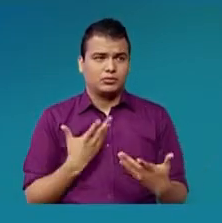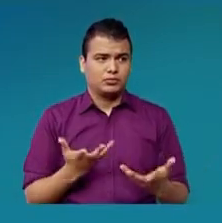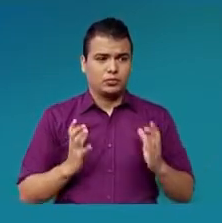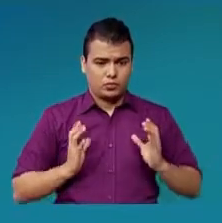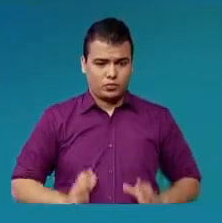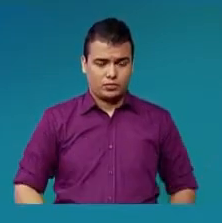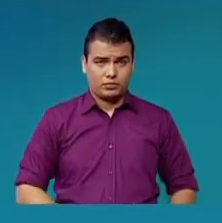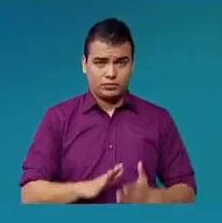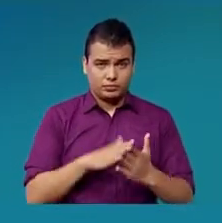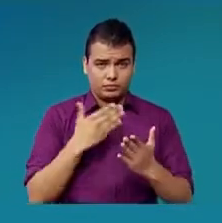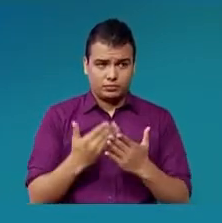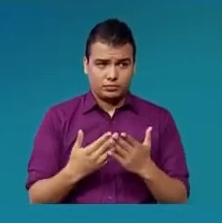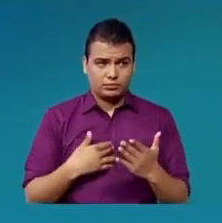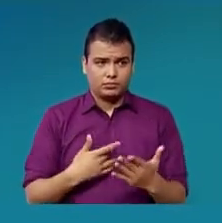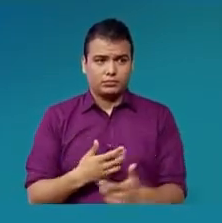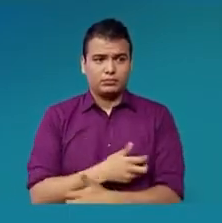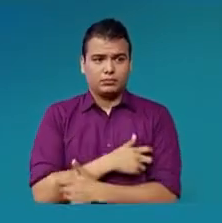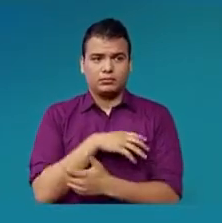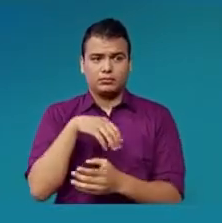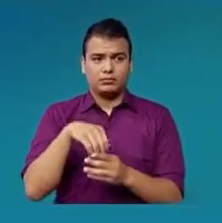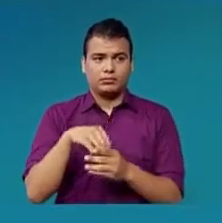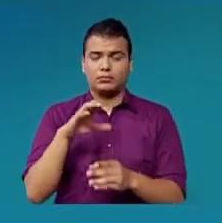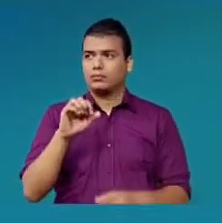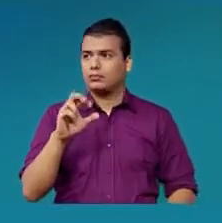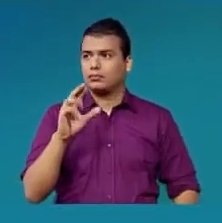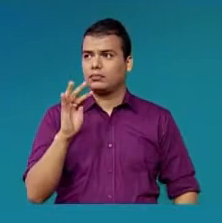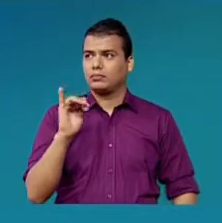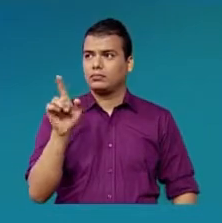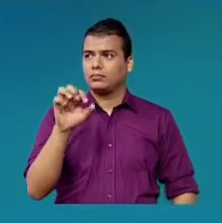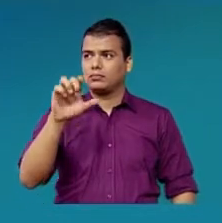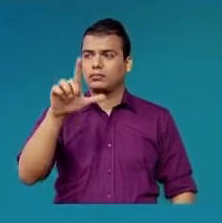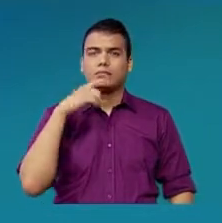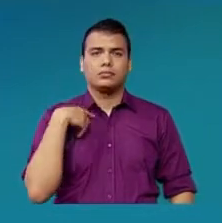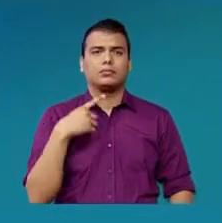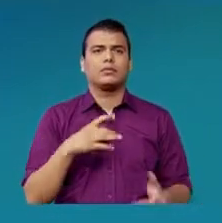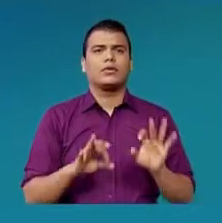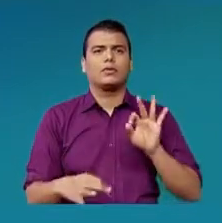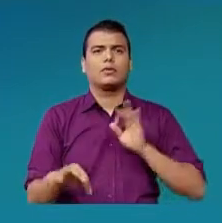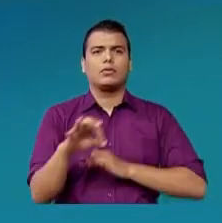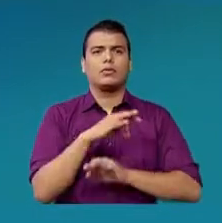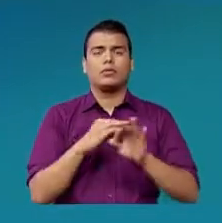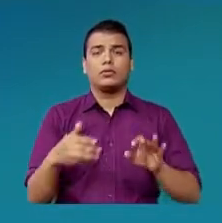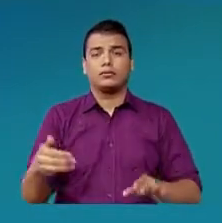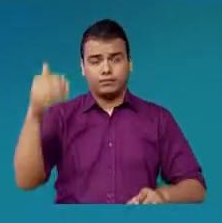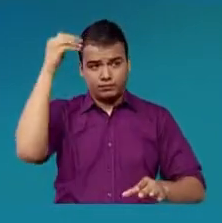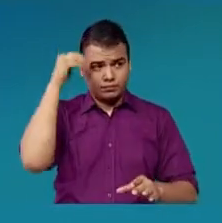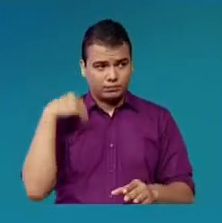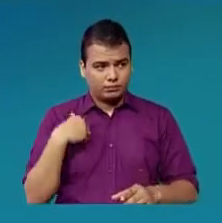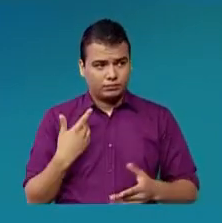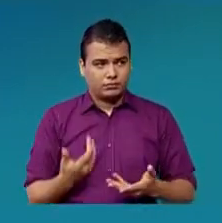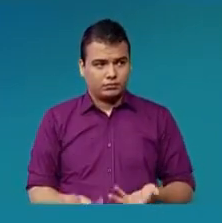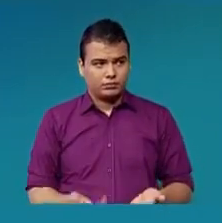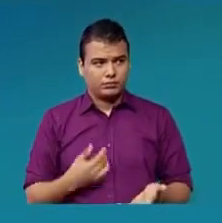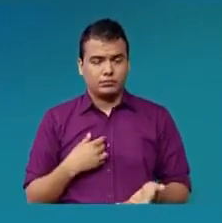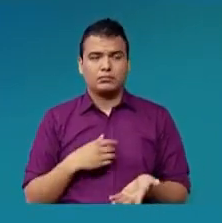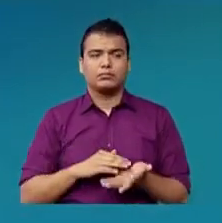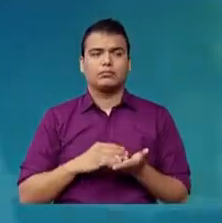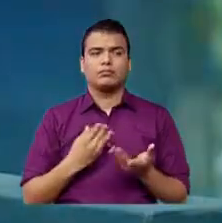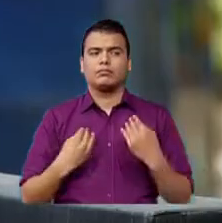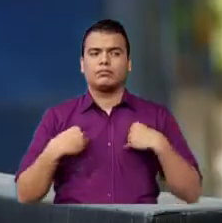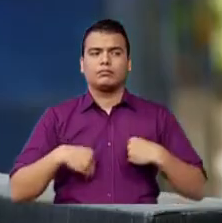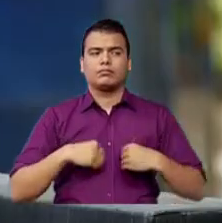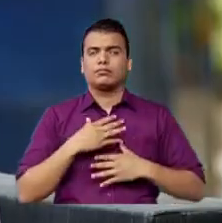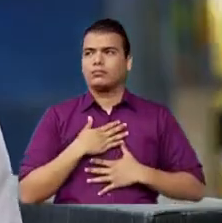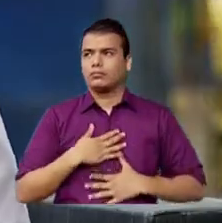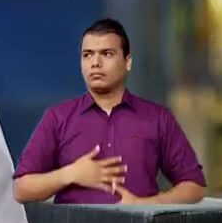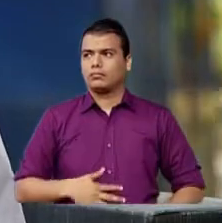por la producción de adrenalina y cortisol, sino que también altera la producción de hormona de crecimiento, que es la hormona de reparación, la que nos rejuvenece, y